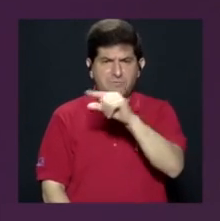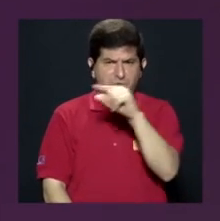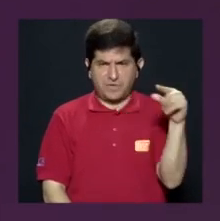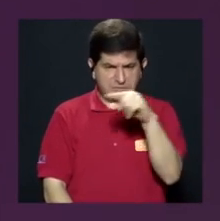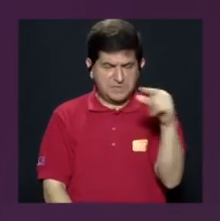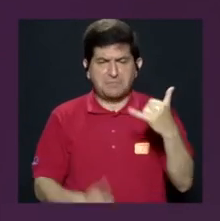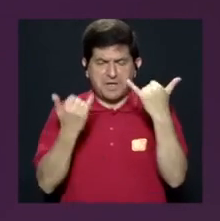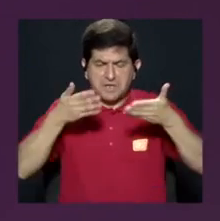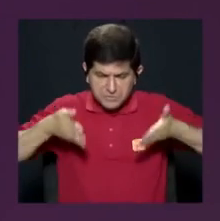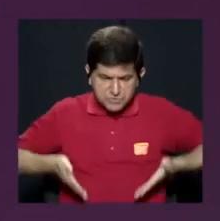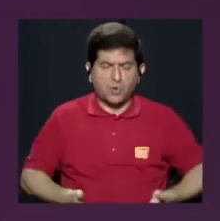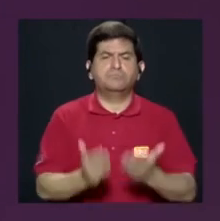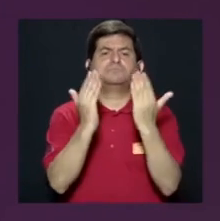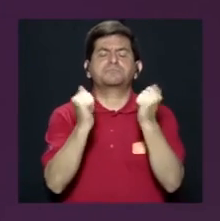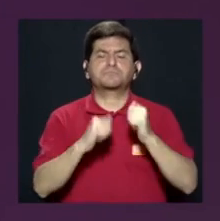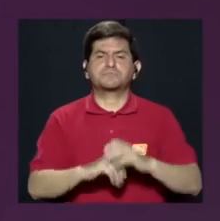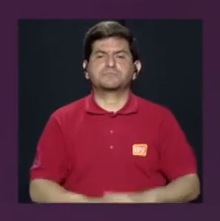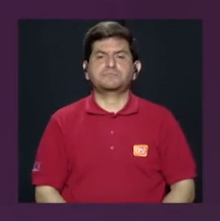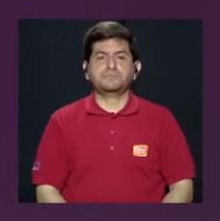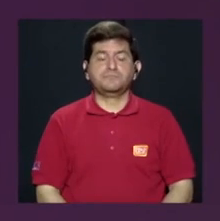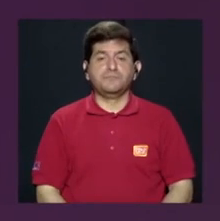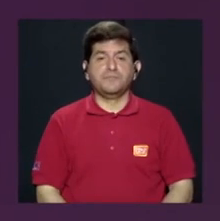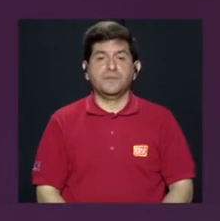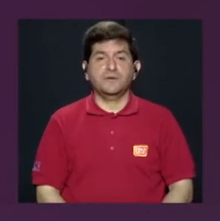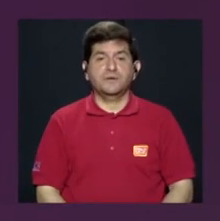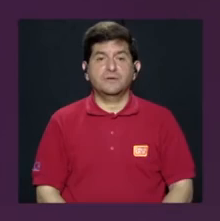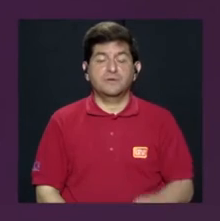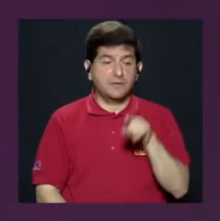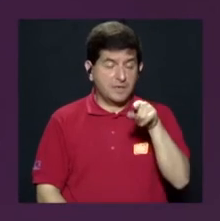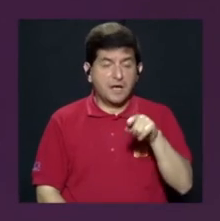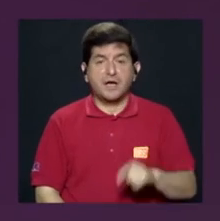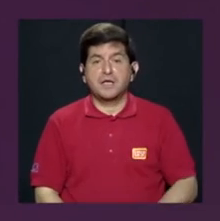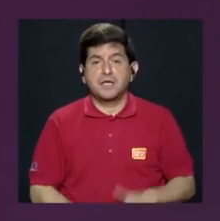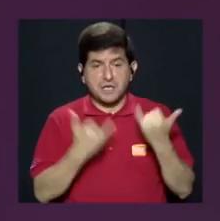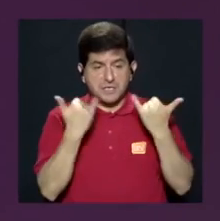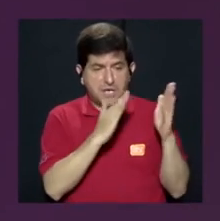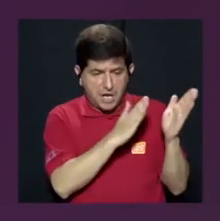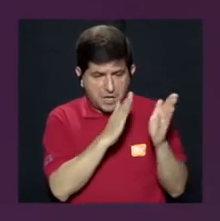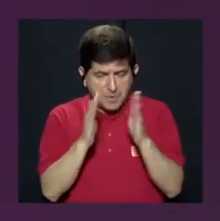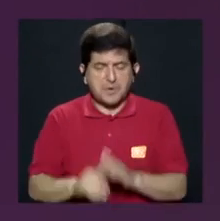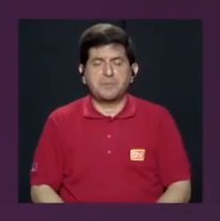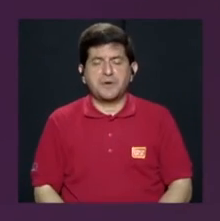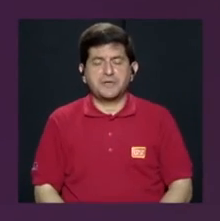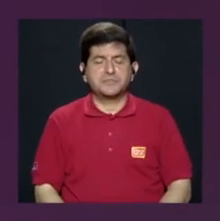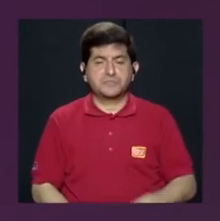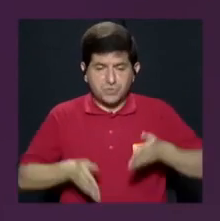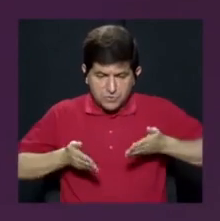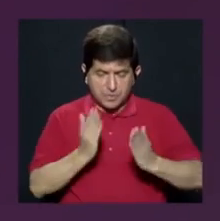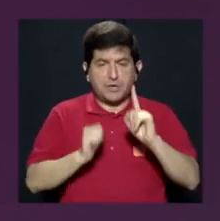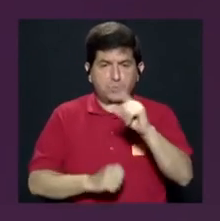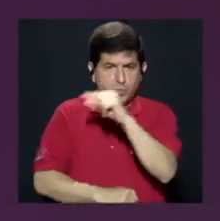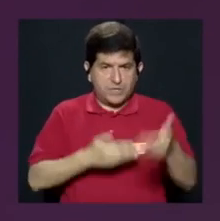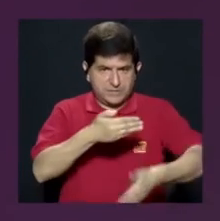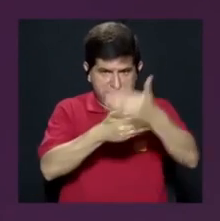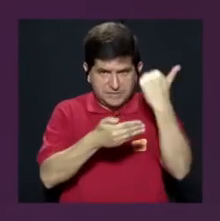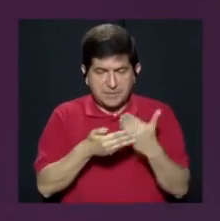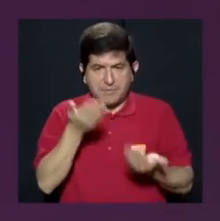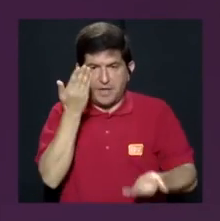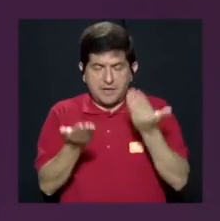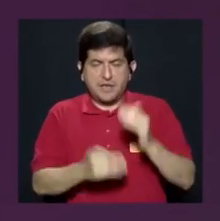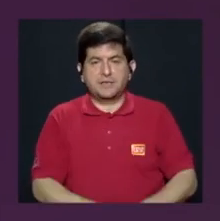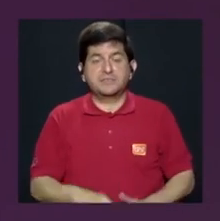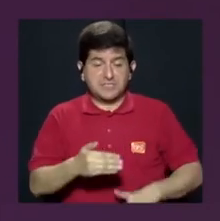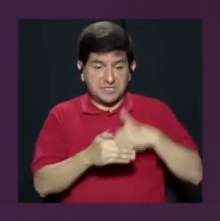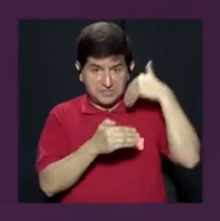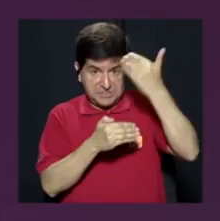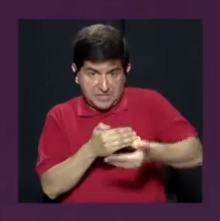para ya dar a luz y me habían dado mi preparación del parto una semana antes del parto. O sea, que posiblemente si se me